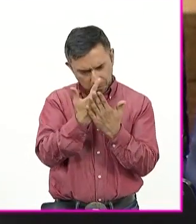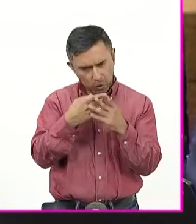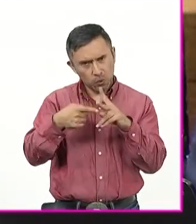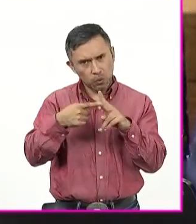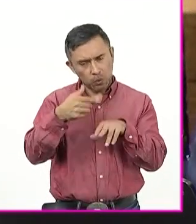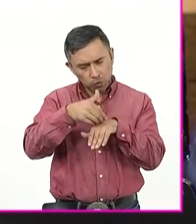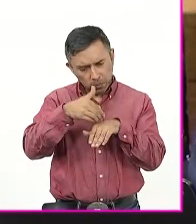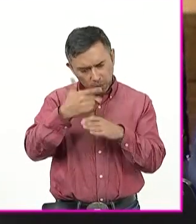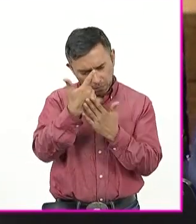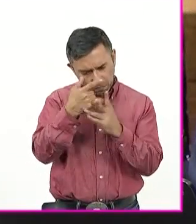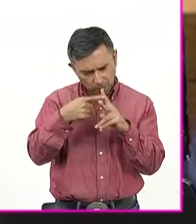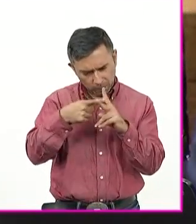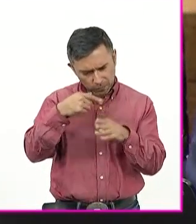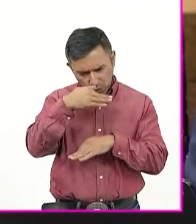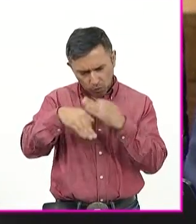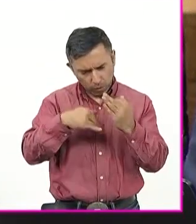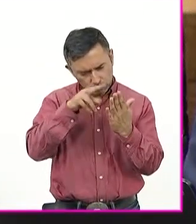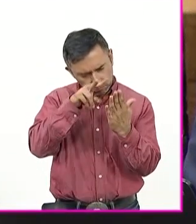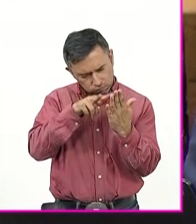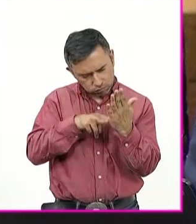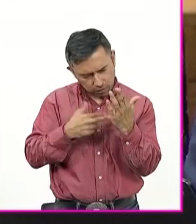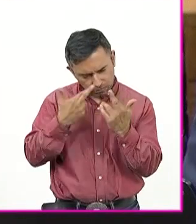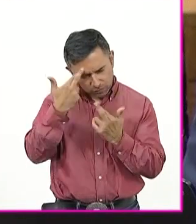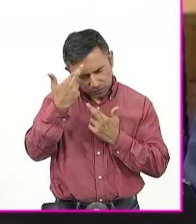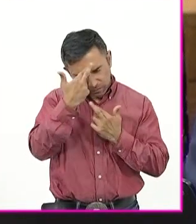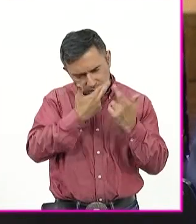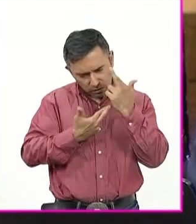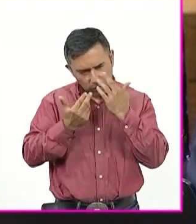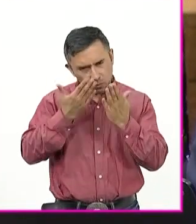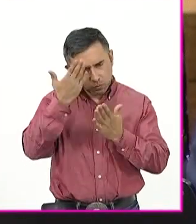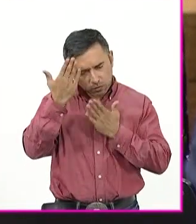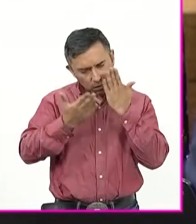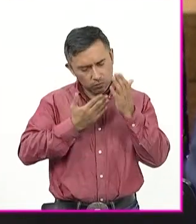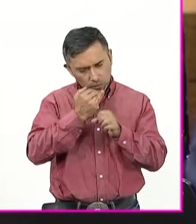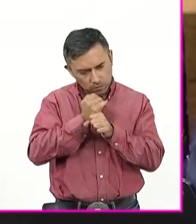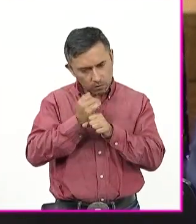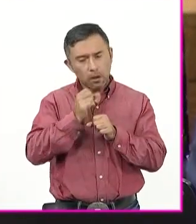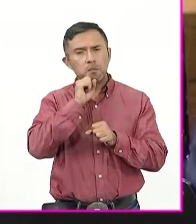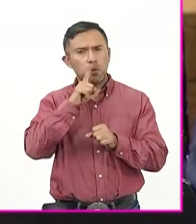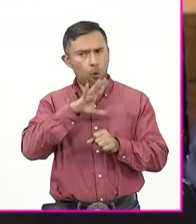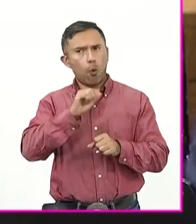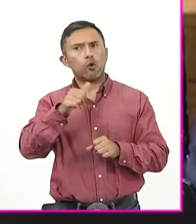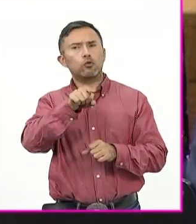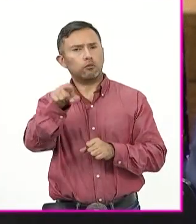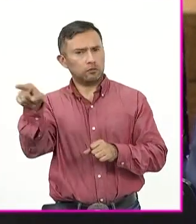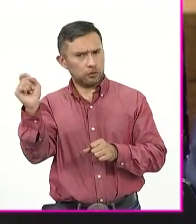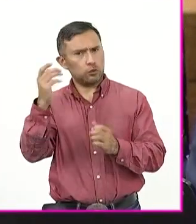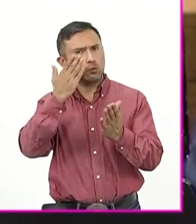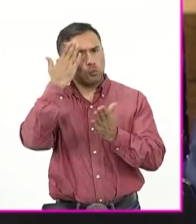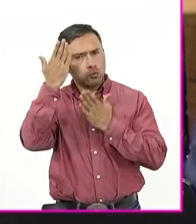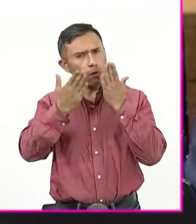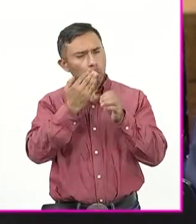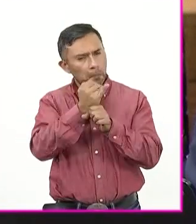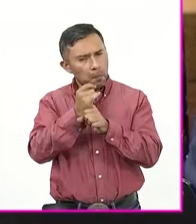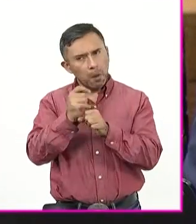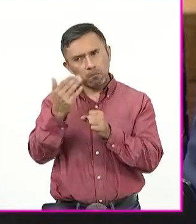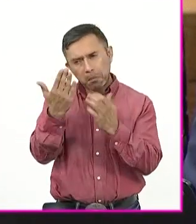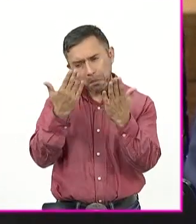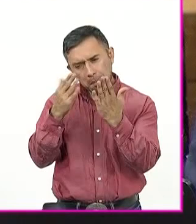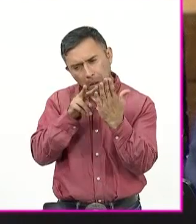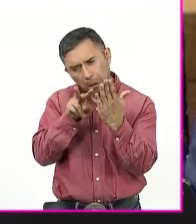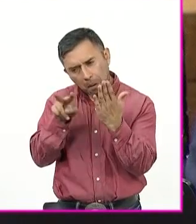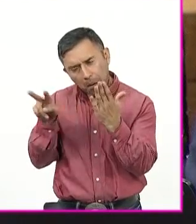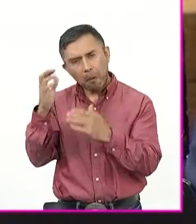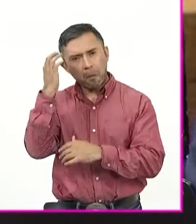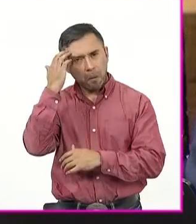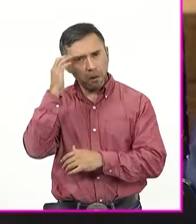y estudiamos también muchos estudios que se han hecho al respecto del fenómeno, pero nunca nos propusimos como meta